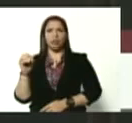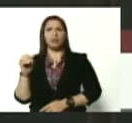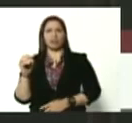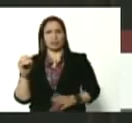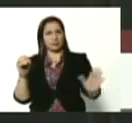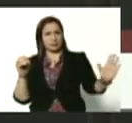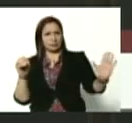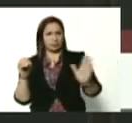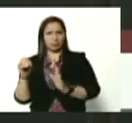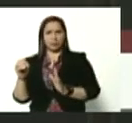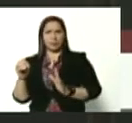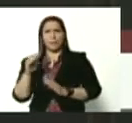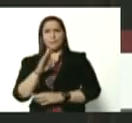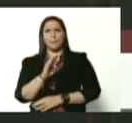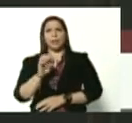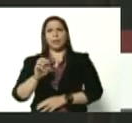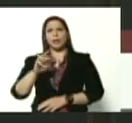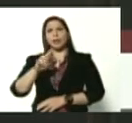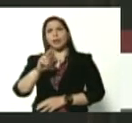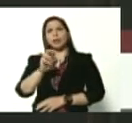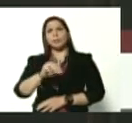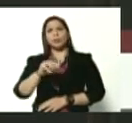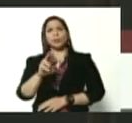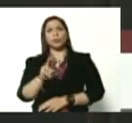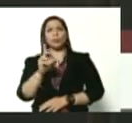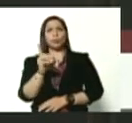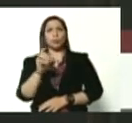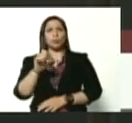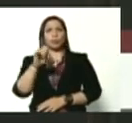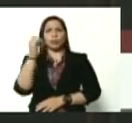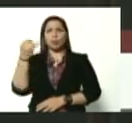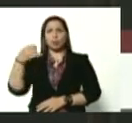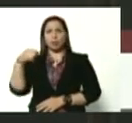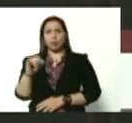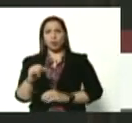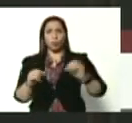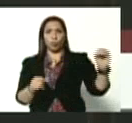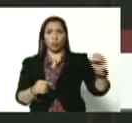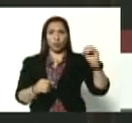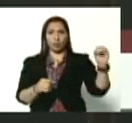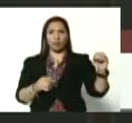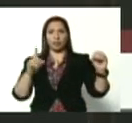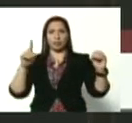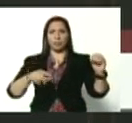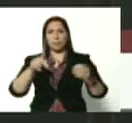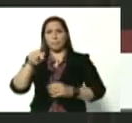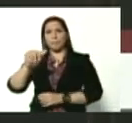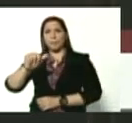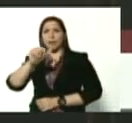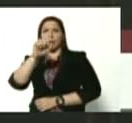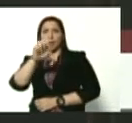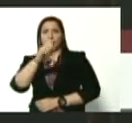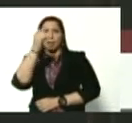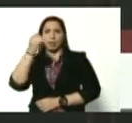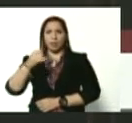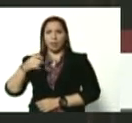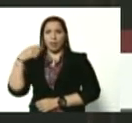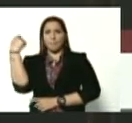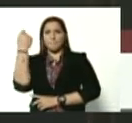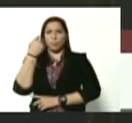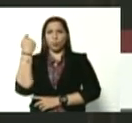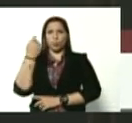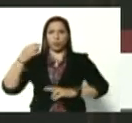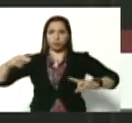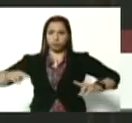oriente bermúdez y se venía país desde apure contaron allá en carabobo